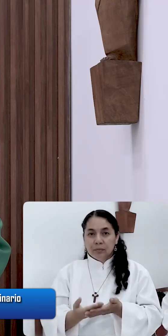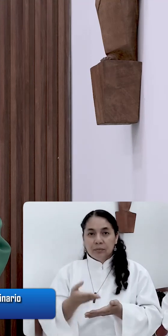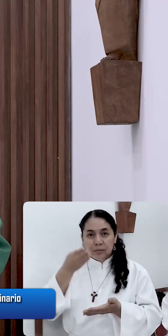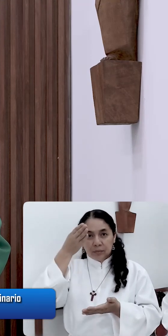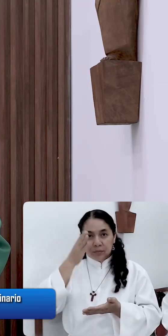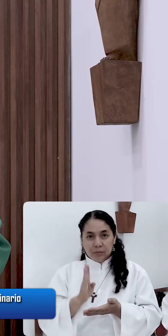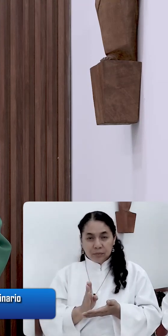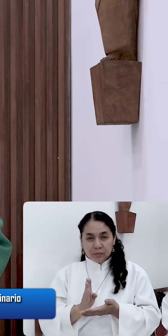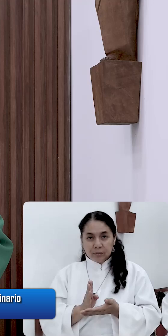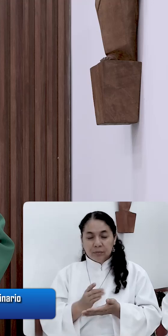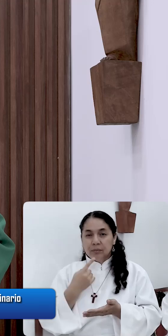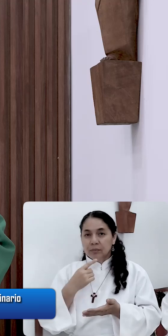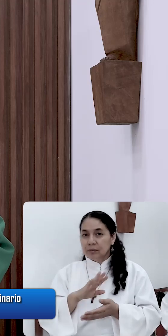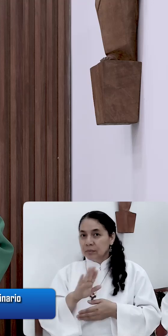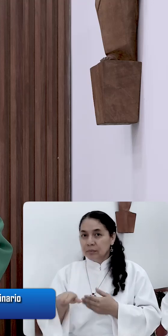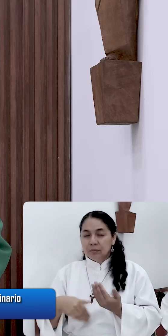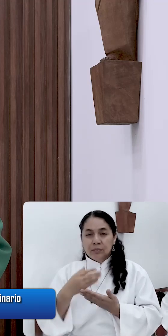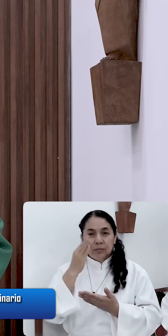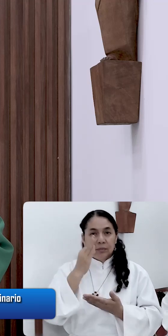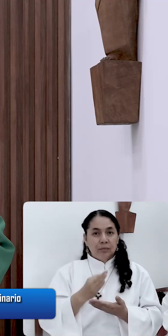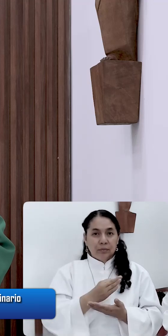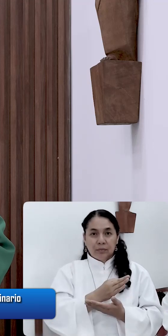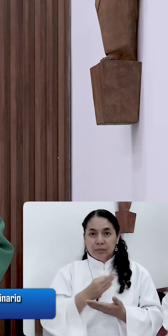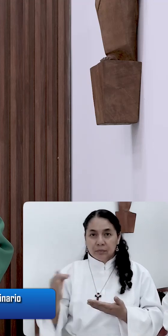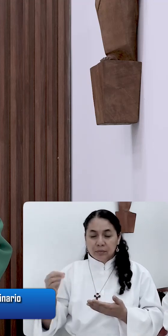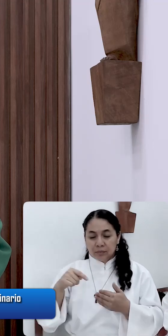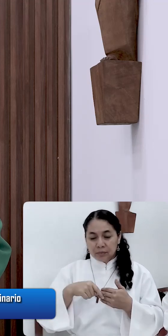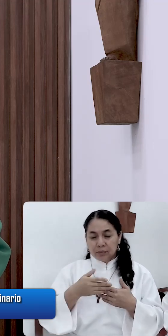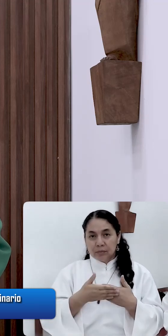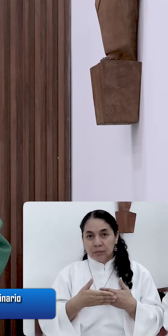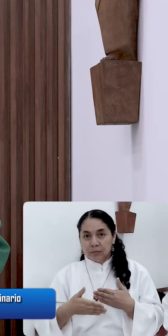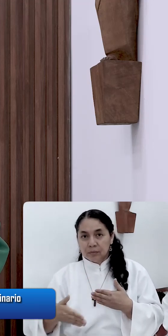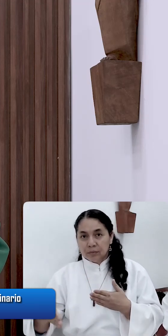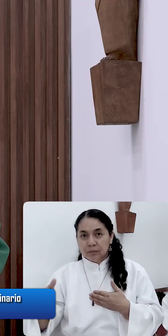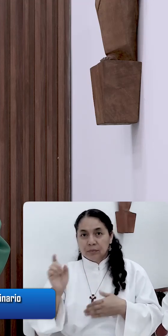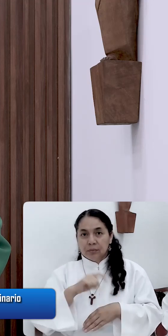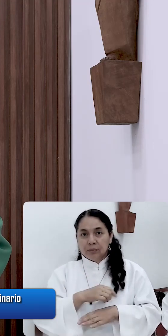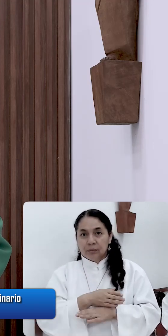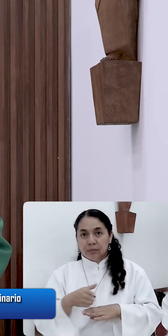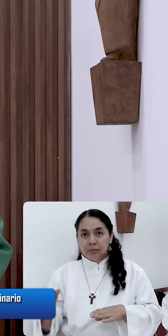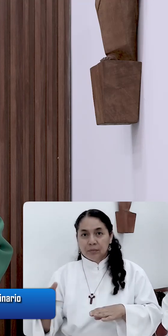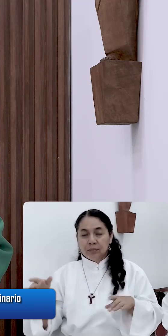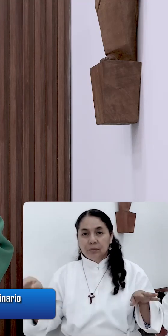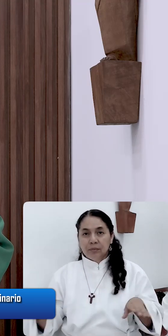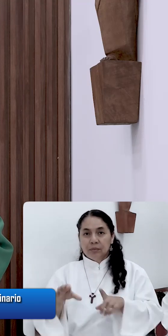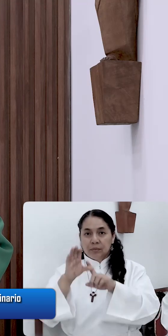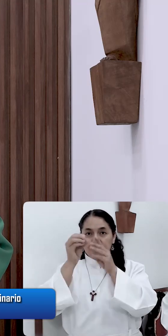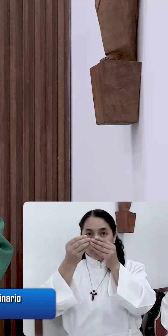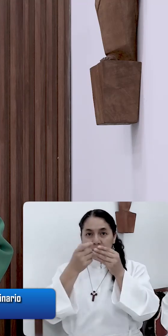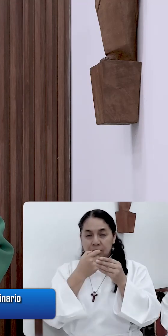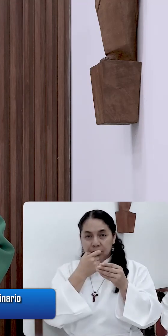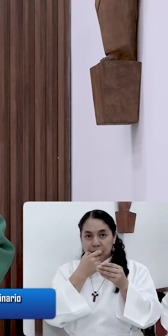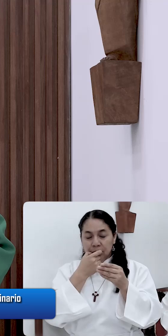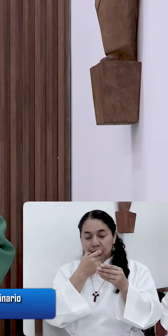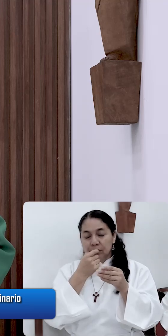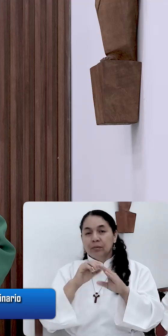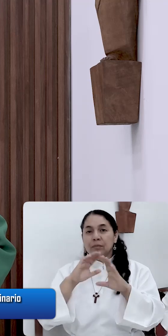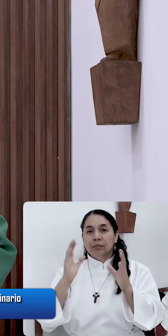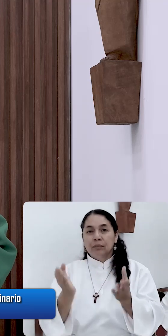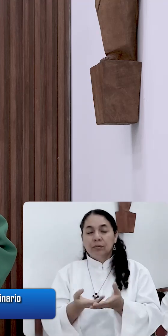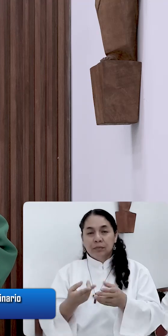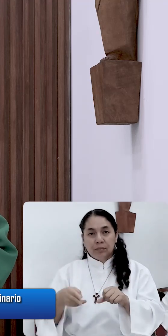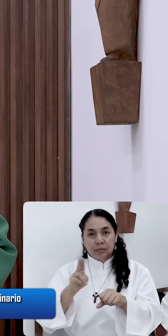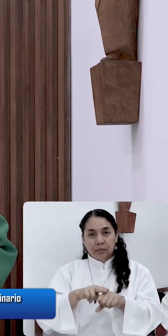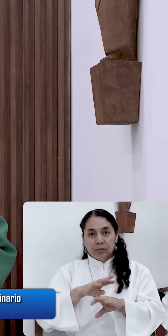Dios por todas las bendiciones que durante este tiempo, durante el Congreso Eucarístico Internacional,